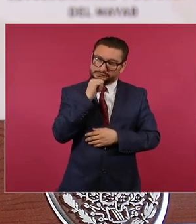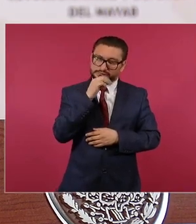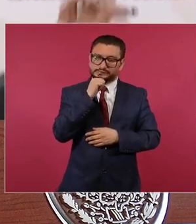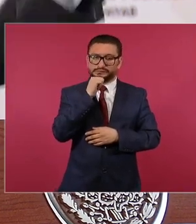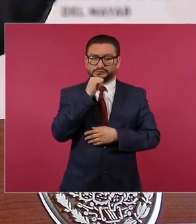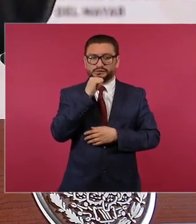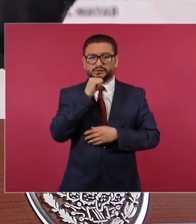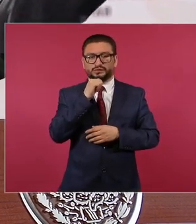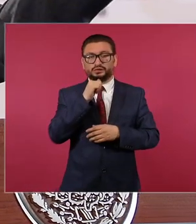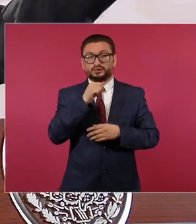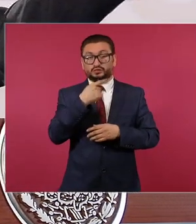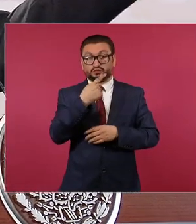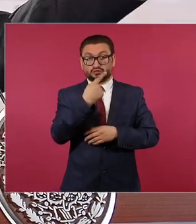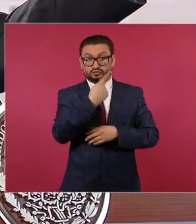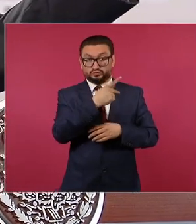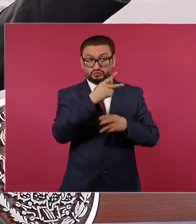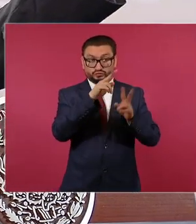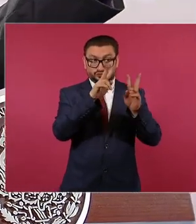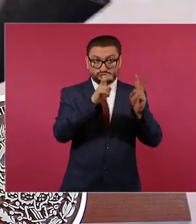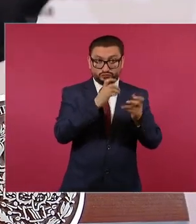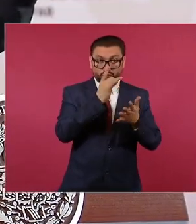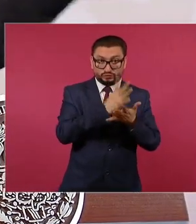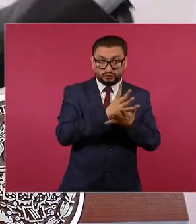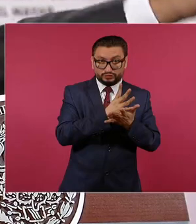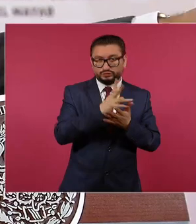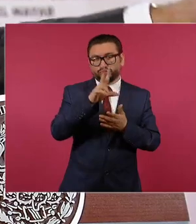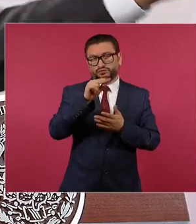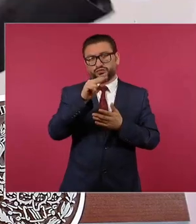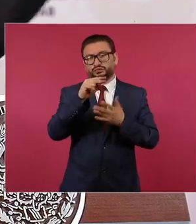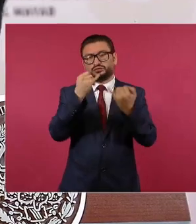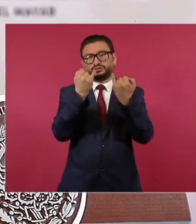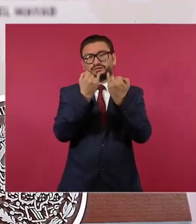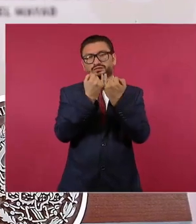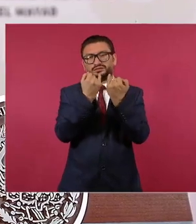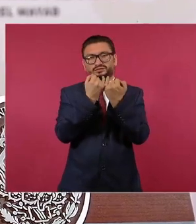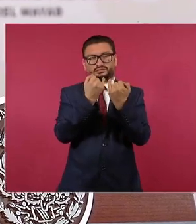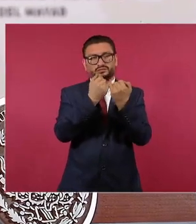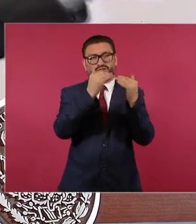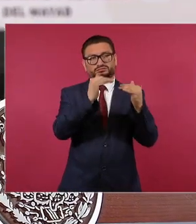Y no es un asunto solo de ellos, son las agencias,